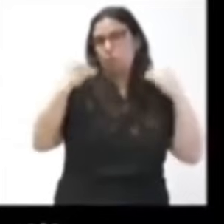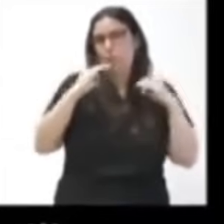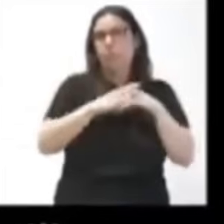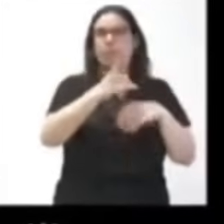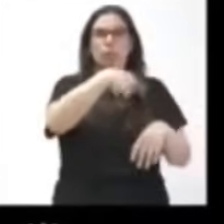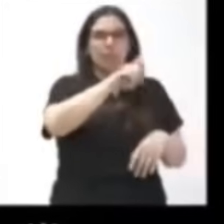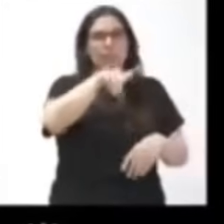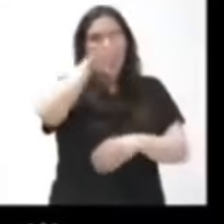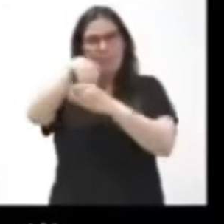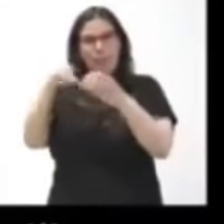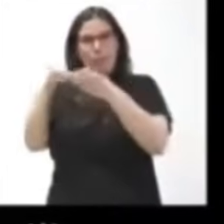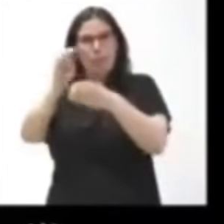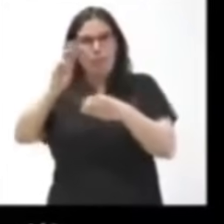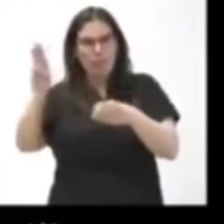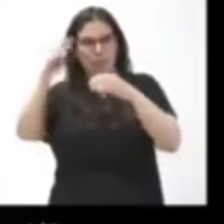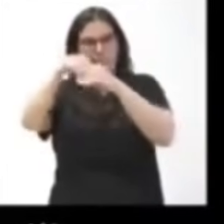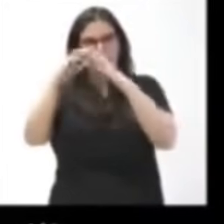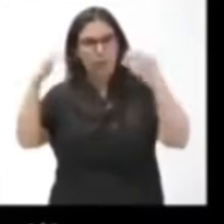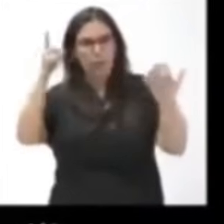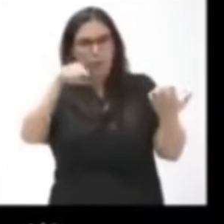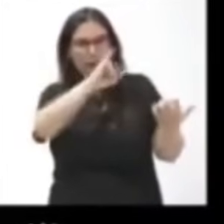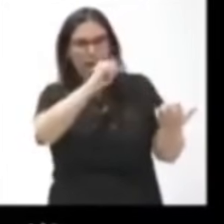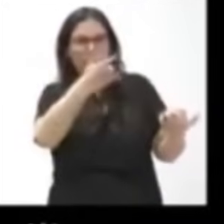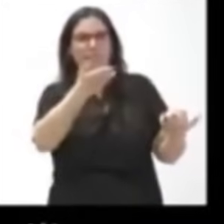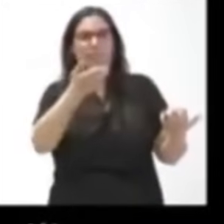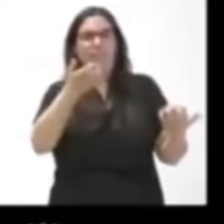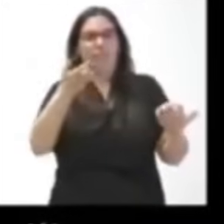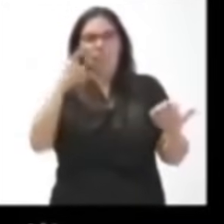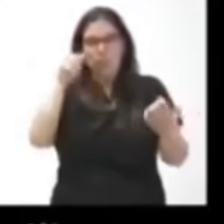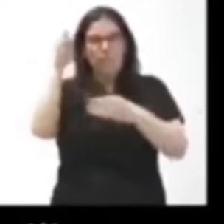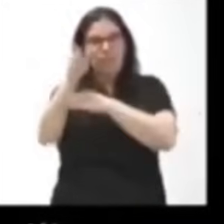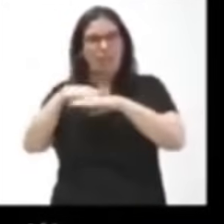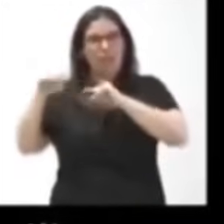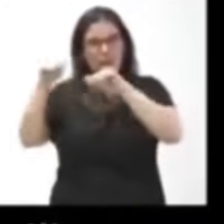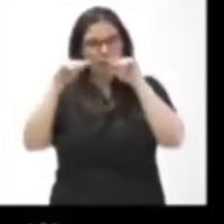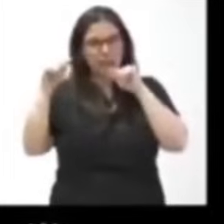parte también del grupo parlamentario, entiendo, y que han estado en las Cortes debatiendo,